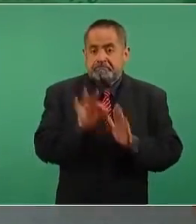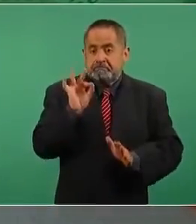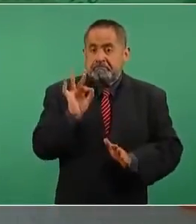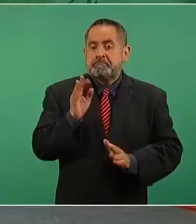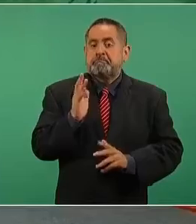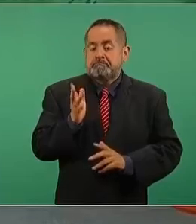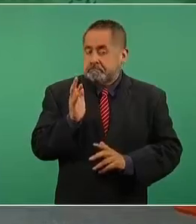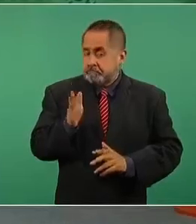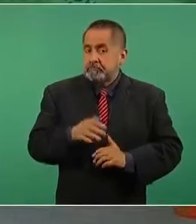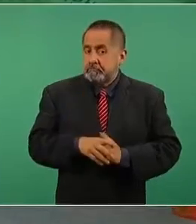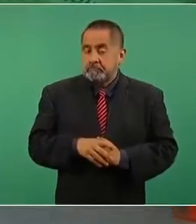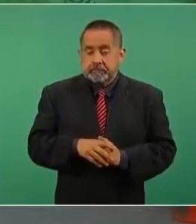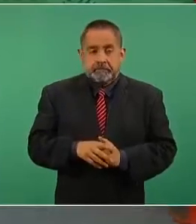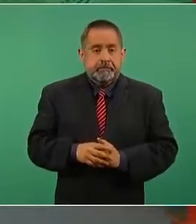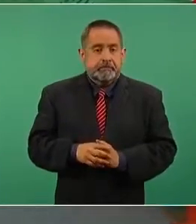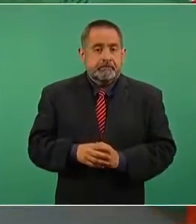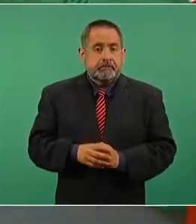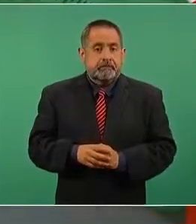porque